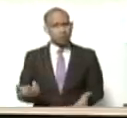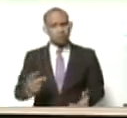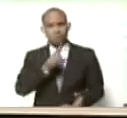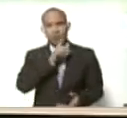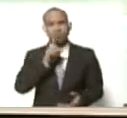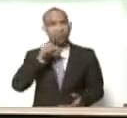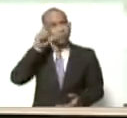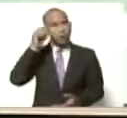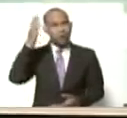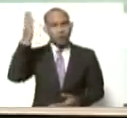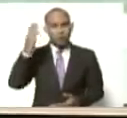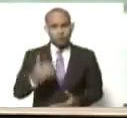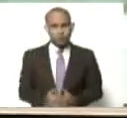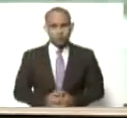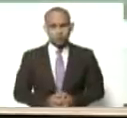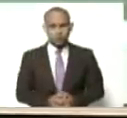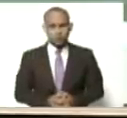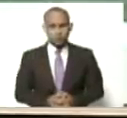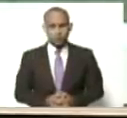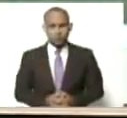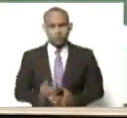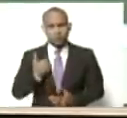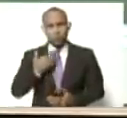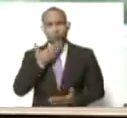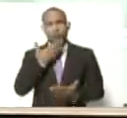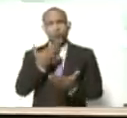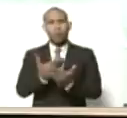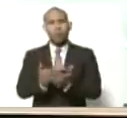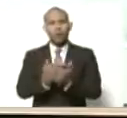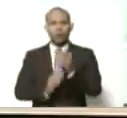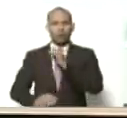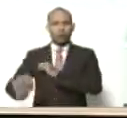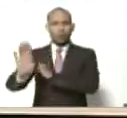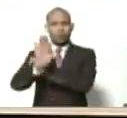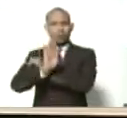pues, pido la protección para nuestro pueblo,